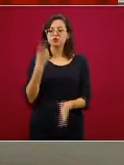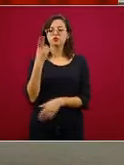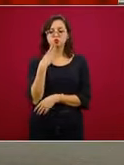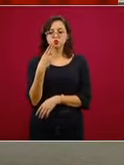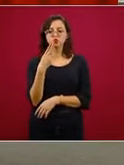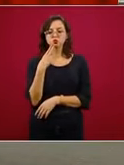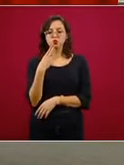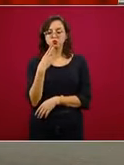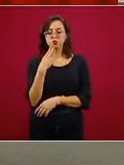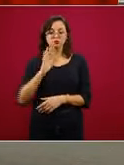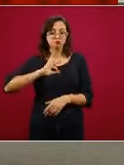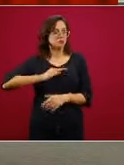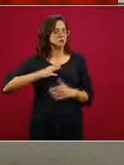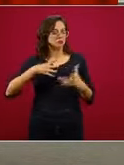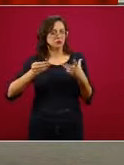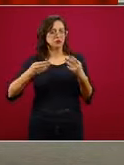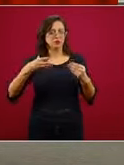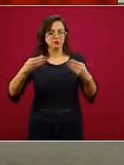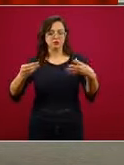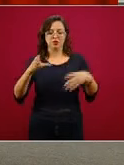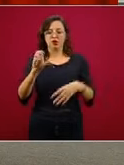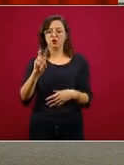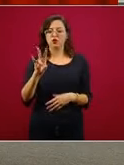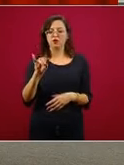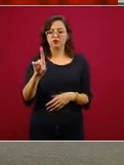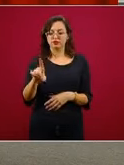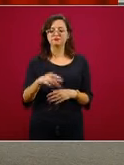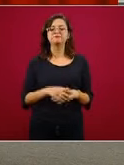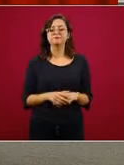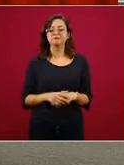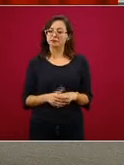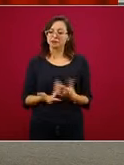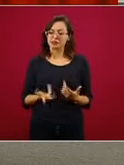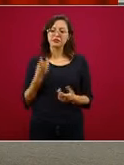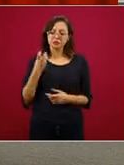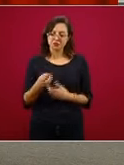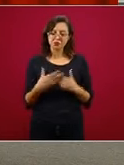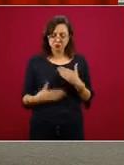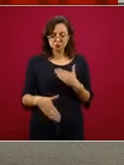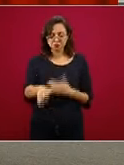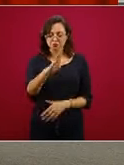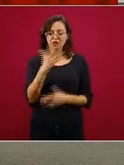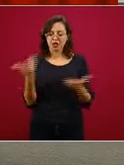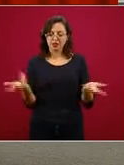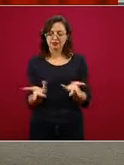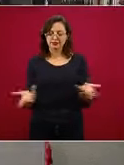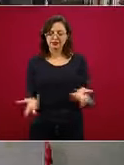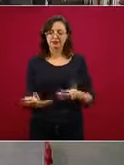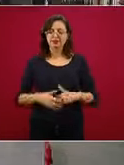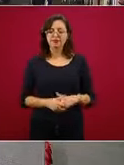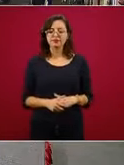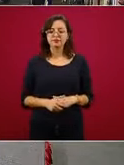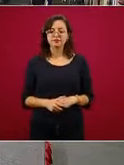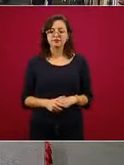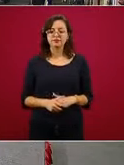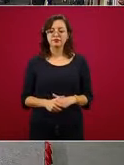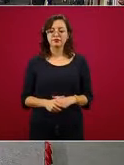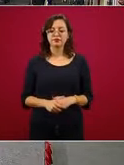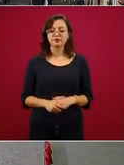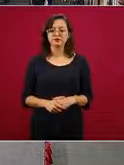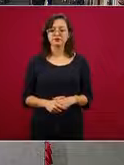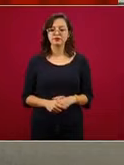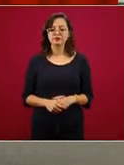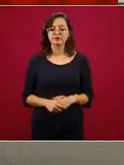podemos hacer para una pandemia como la pandemia de COVID. Y efectivamente es lo que estamos planteando hacer.